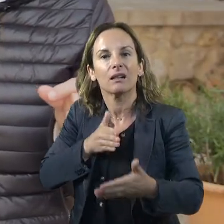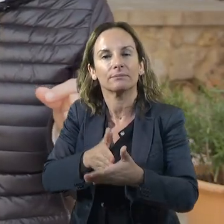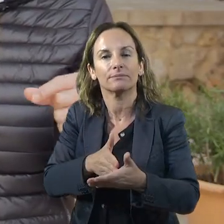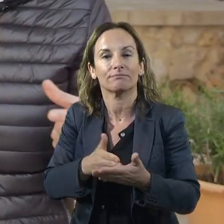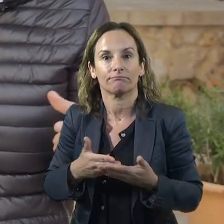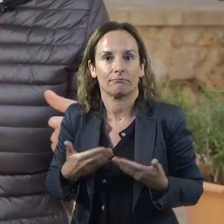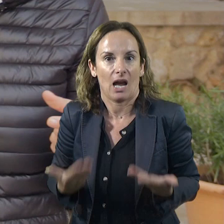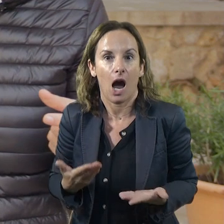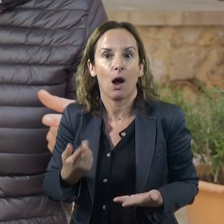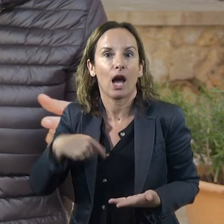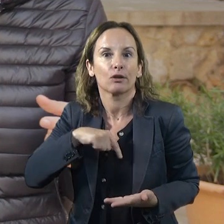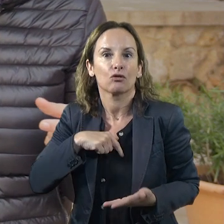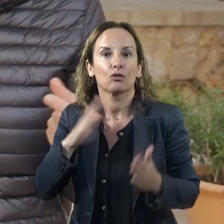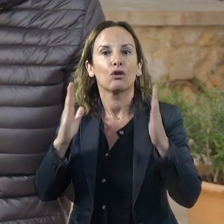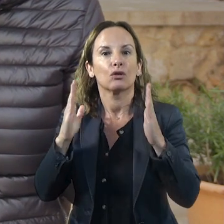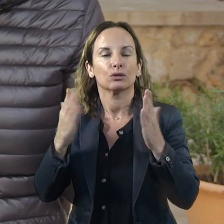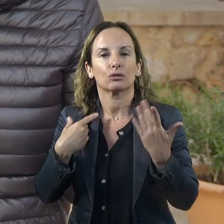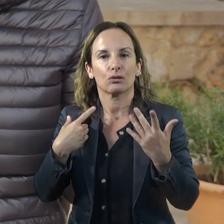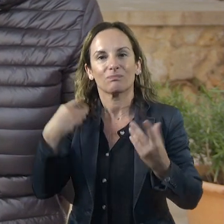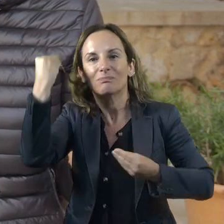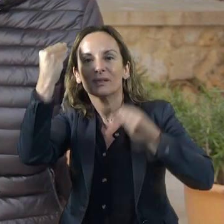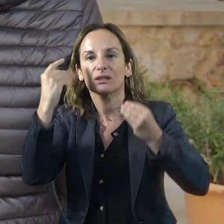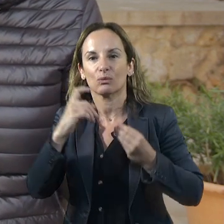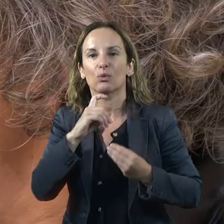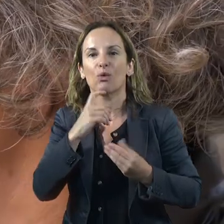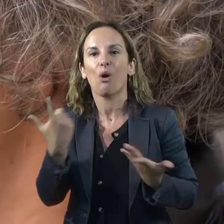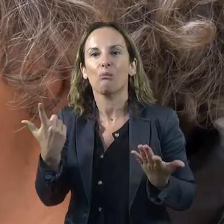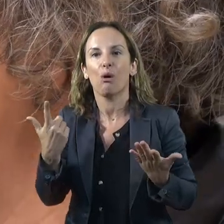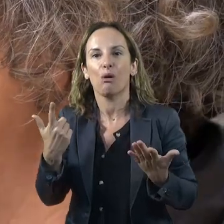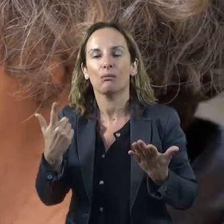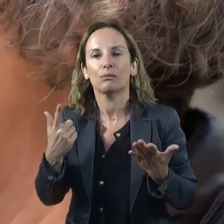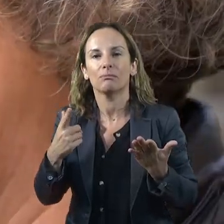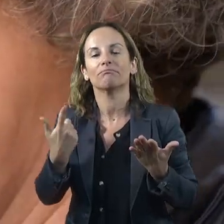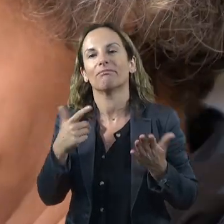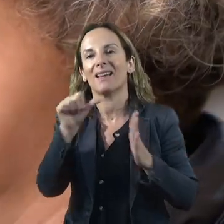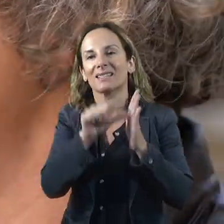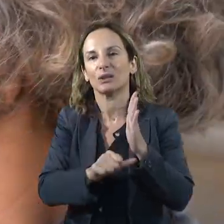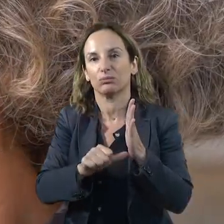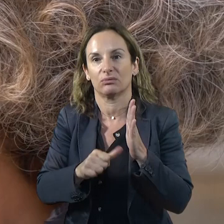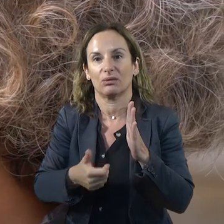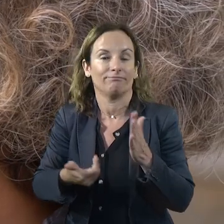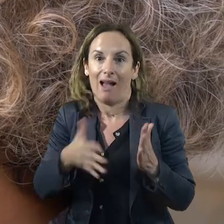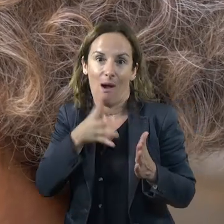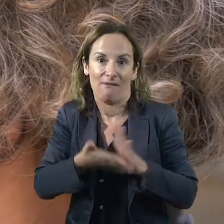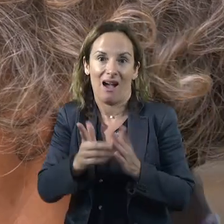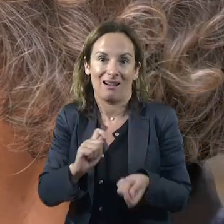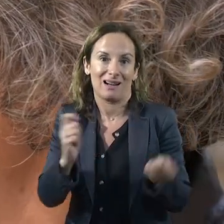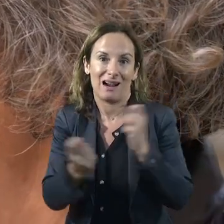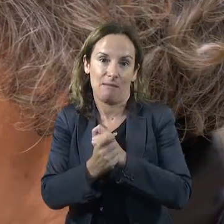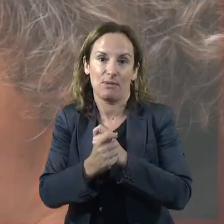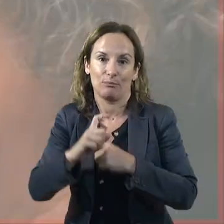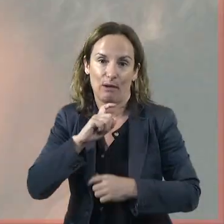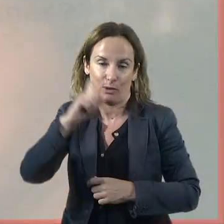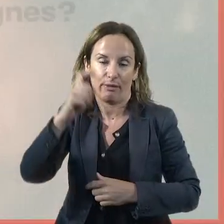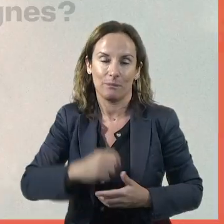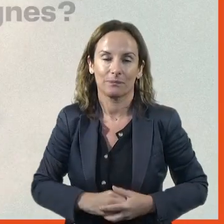a hacer una reflexión sobre la estructura jurídica para gestionar ese espacio. Y es difícil, y de hecho estamos en el proceso de cambio a fundación.